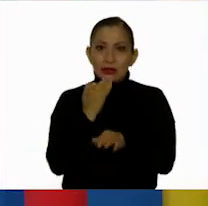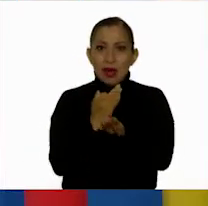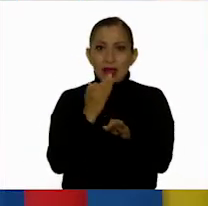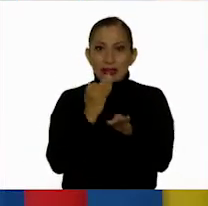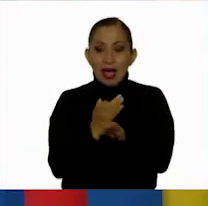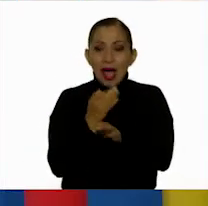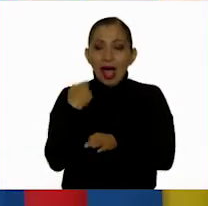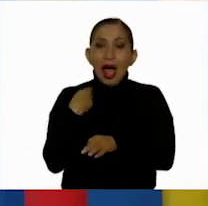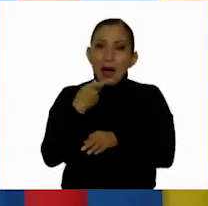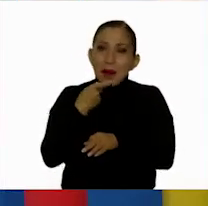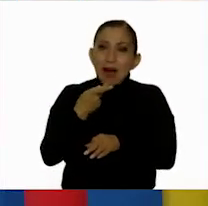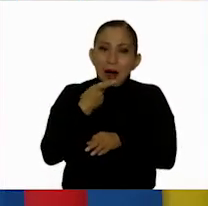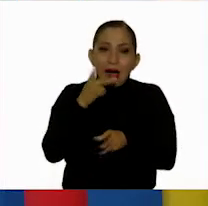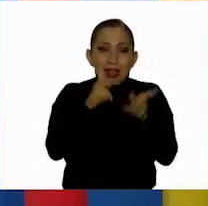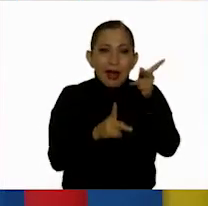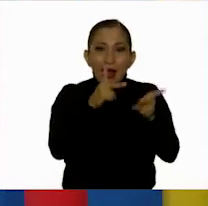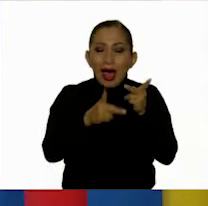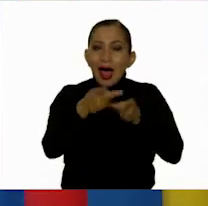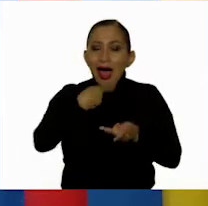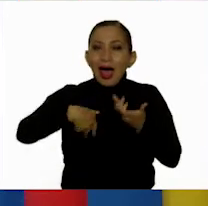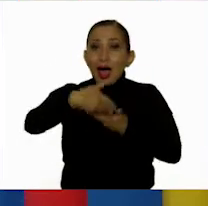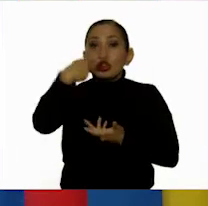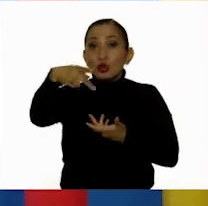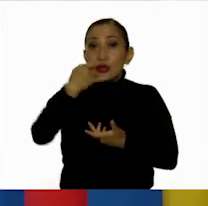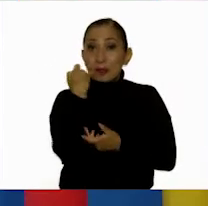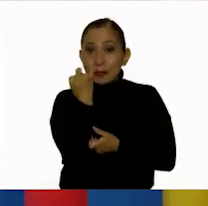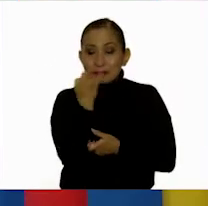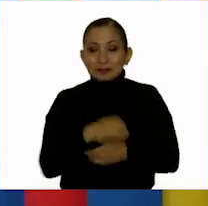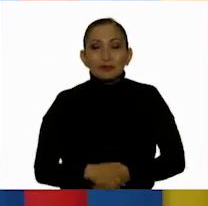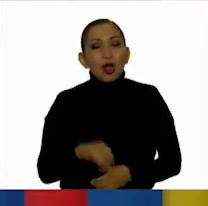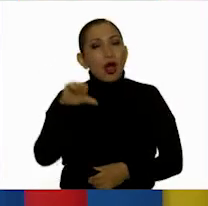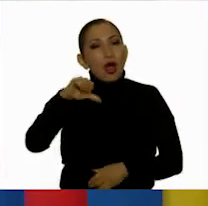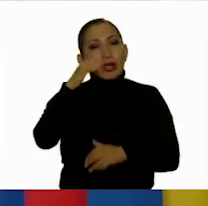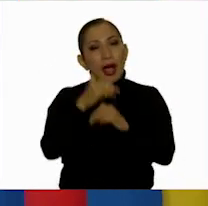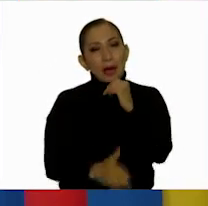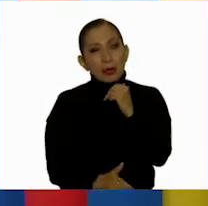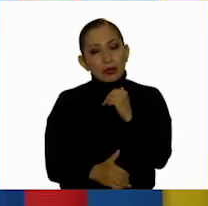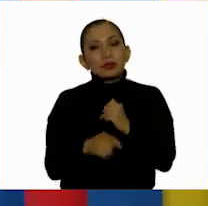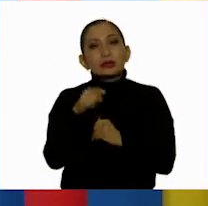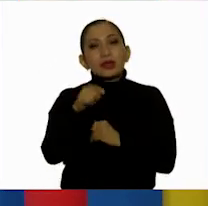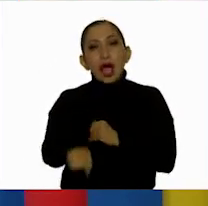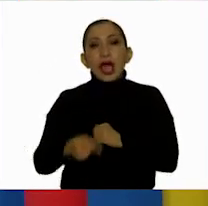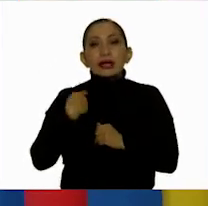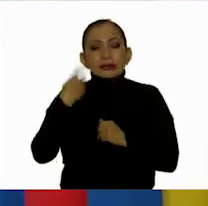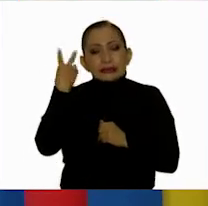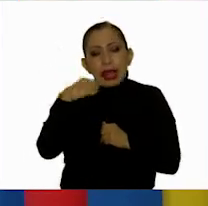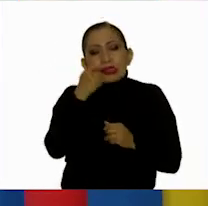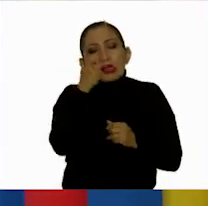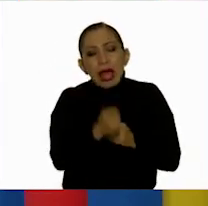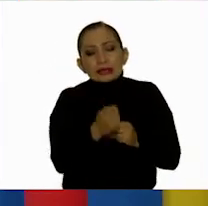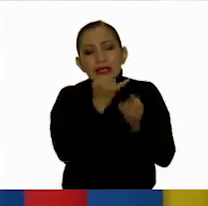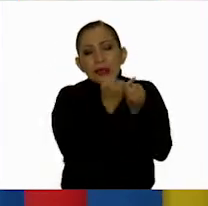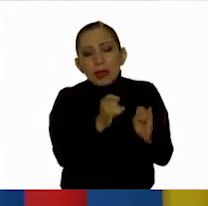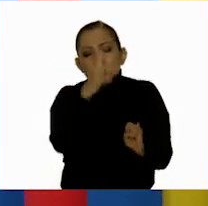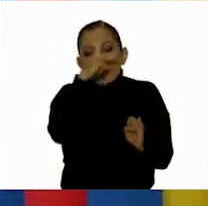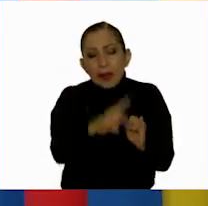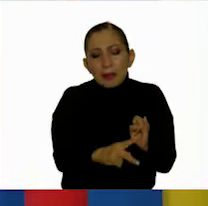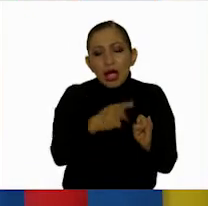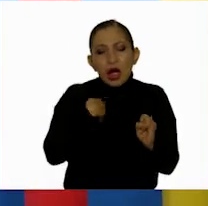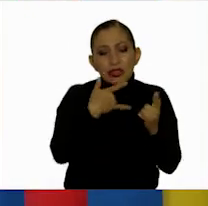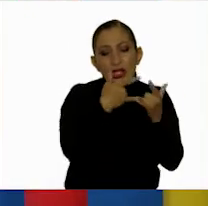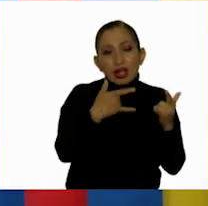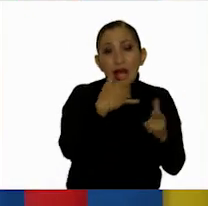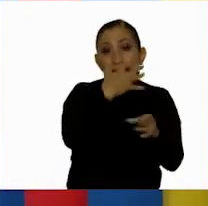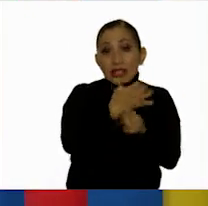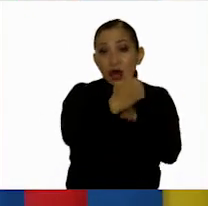para practicarla y platica con tu familia en tu lengua materna. Por hoy hemos terminado con un recorrido por la independencia de México de historia